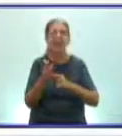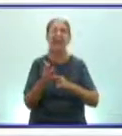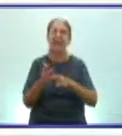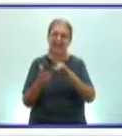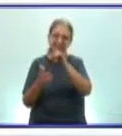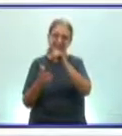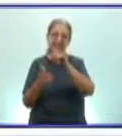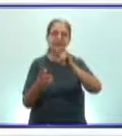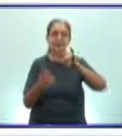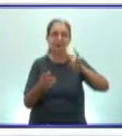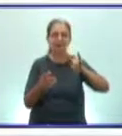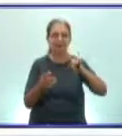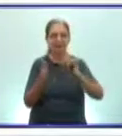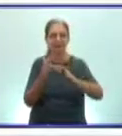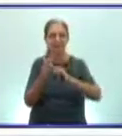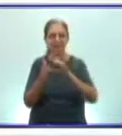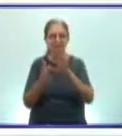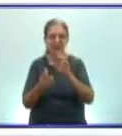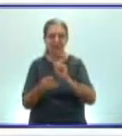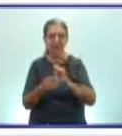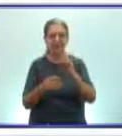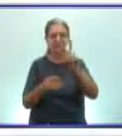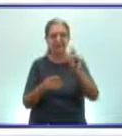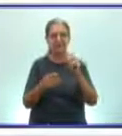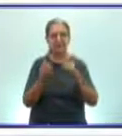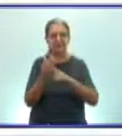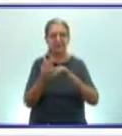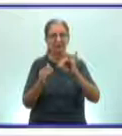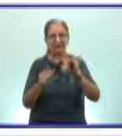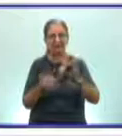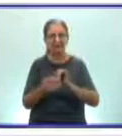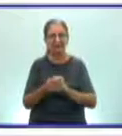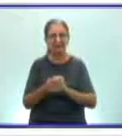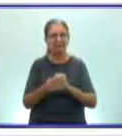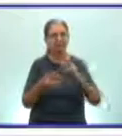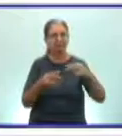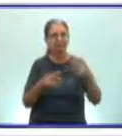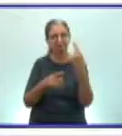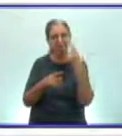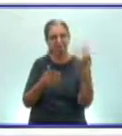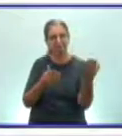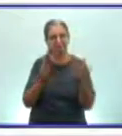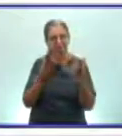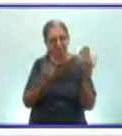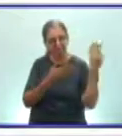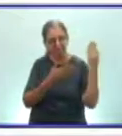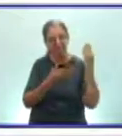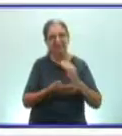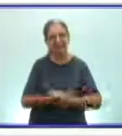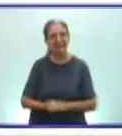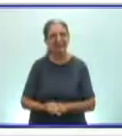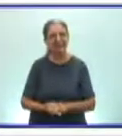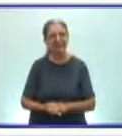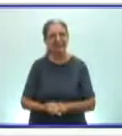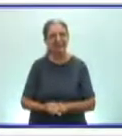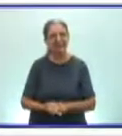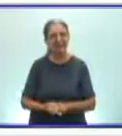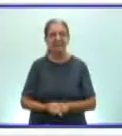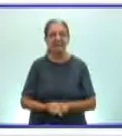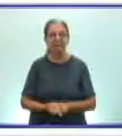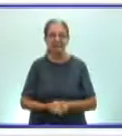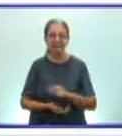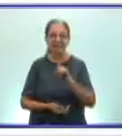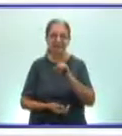5. 20 por 7, 15 por 3, 18 por